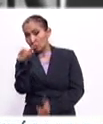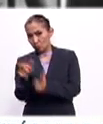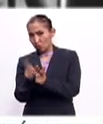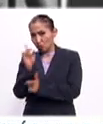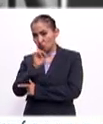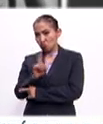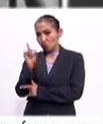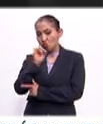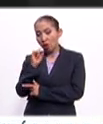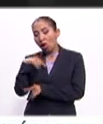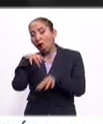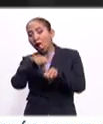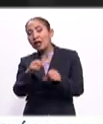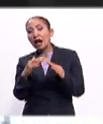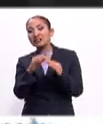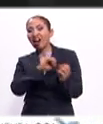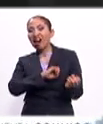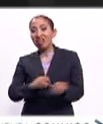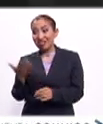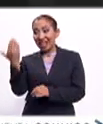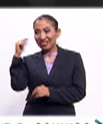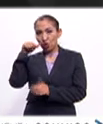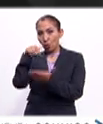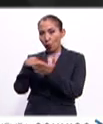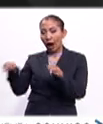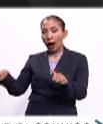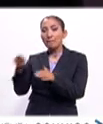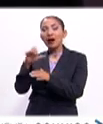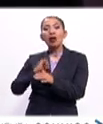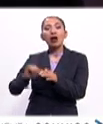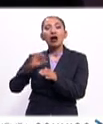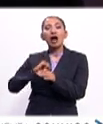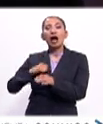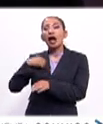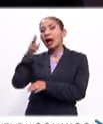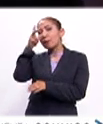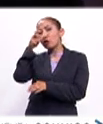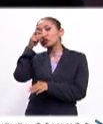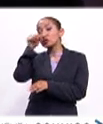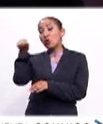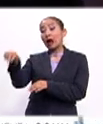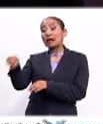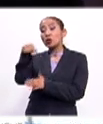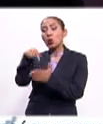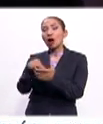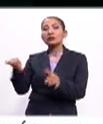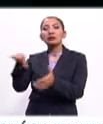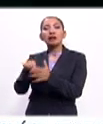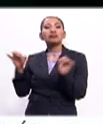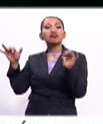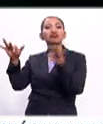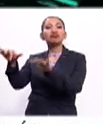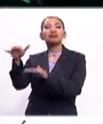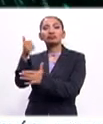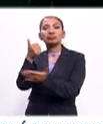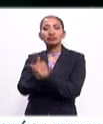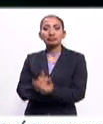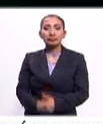grupo de mujeres tomaron una casa abandonada que se ubica en el barrio antiguo de Hermosillo y que es el centro de la